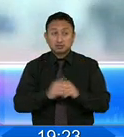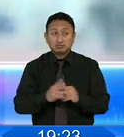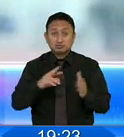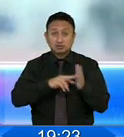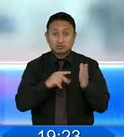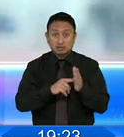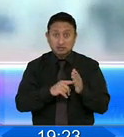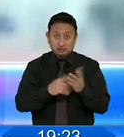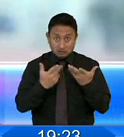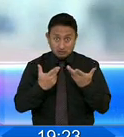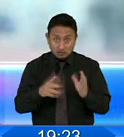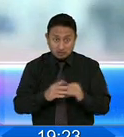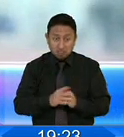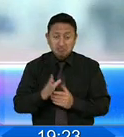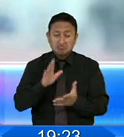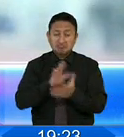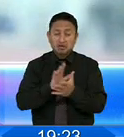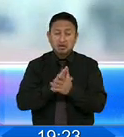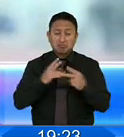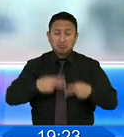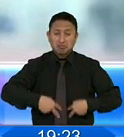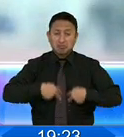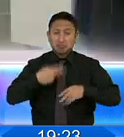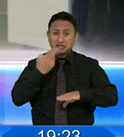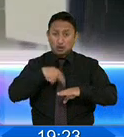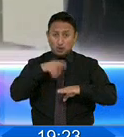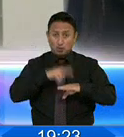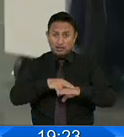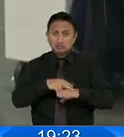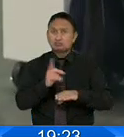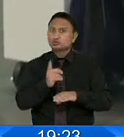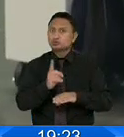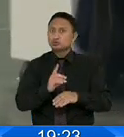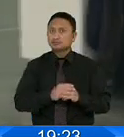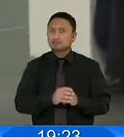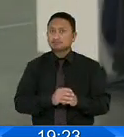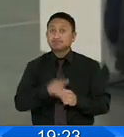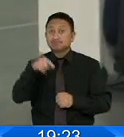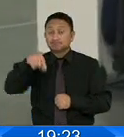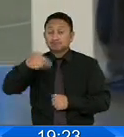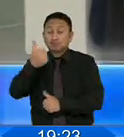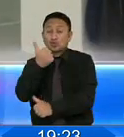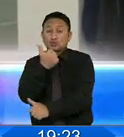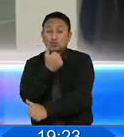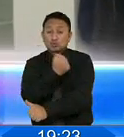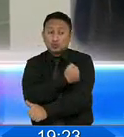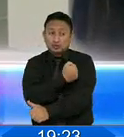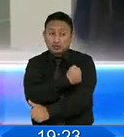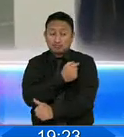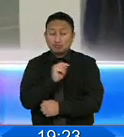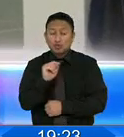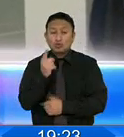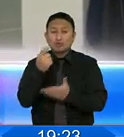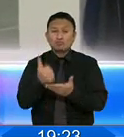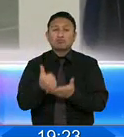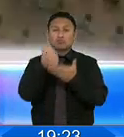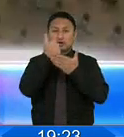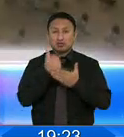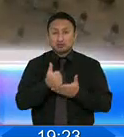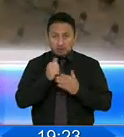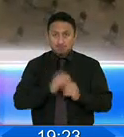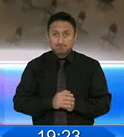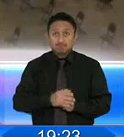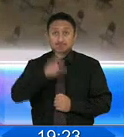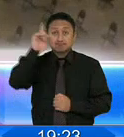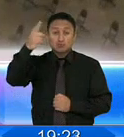podamos ir y hacer una vida completamente normal. Y es que precisamente la vacuna parece ser hoy la única respuesta posible, pues los